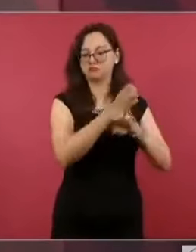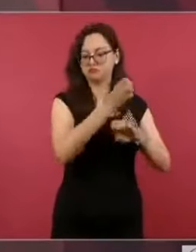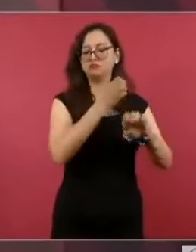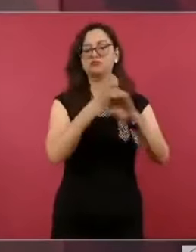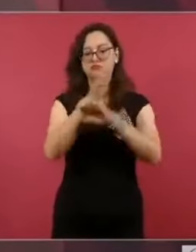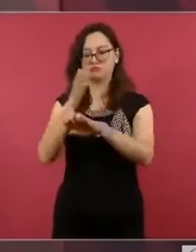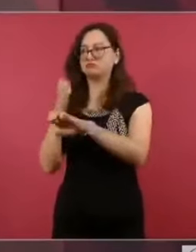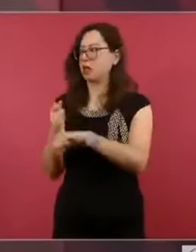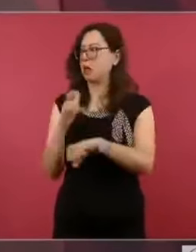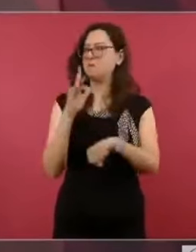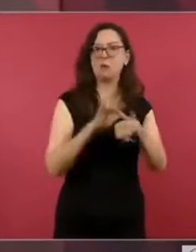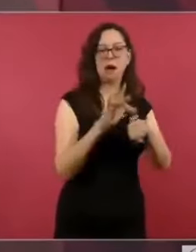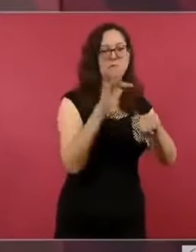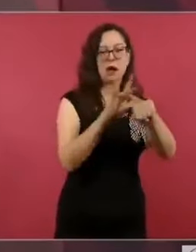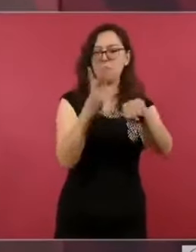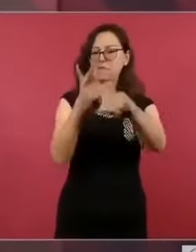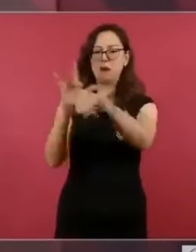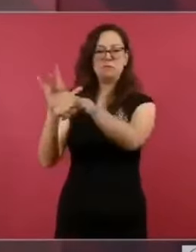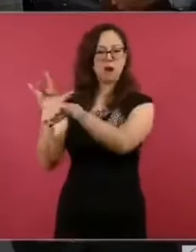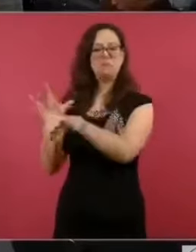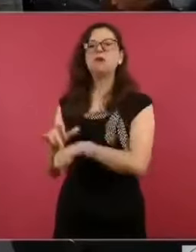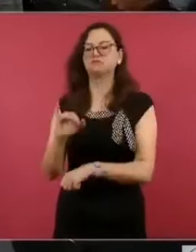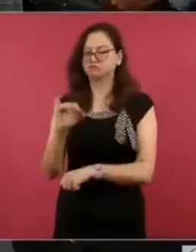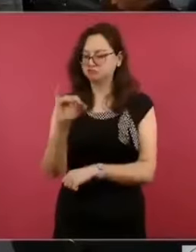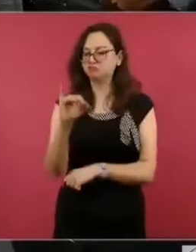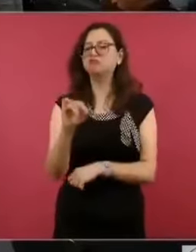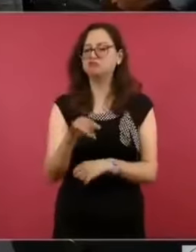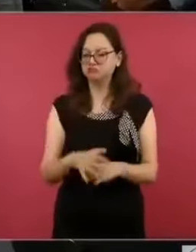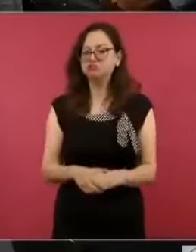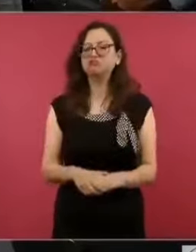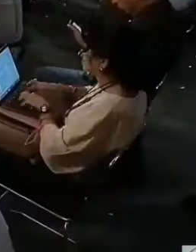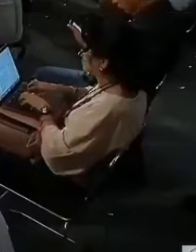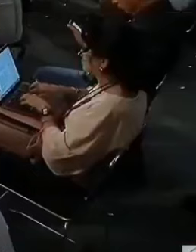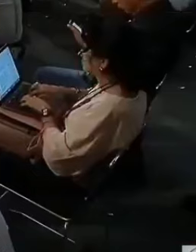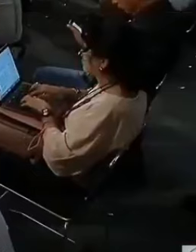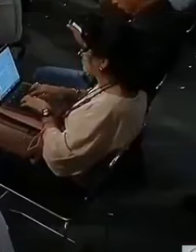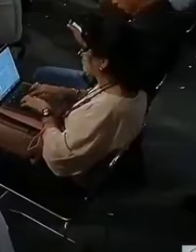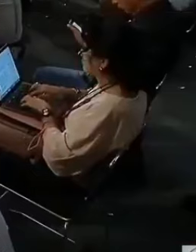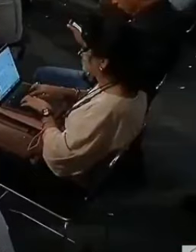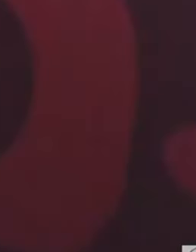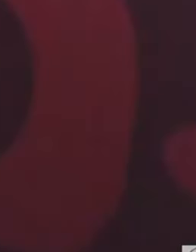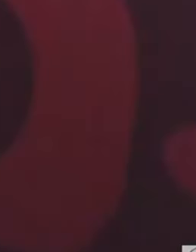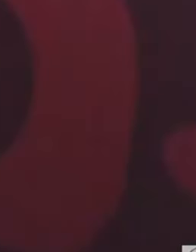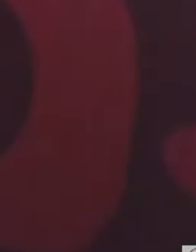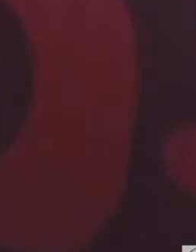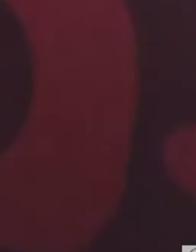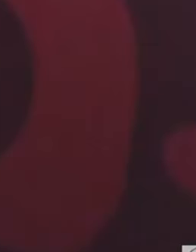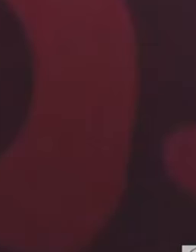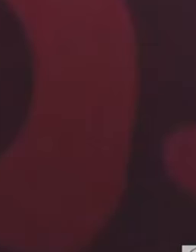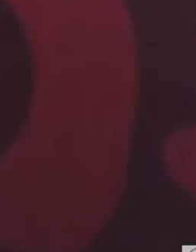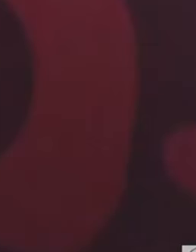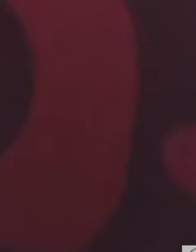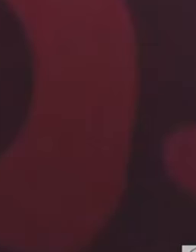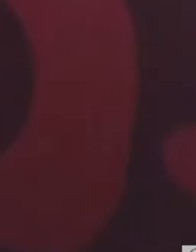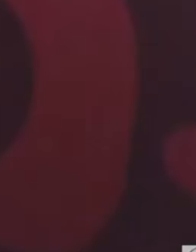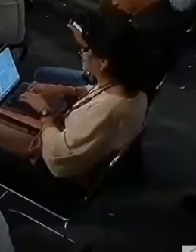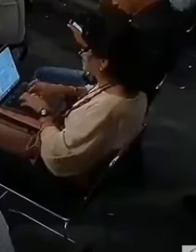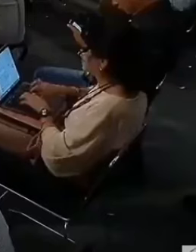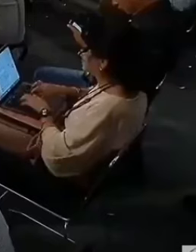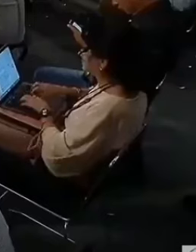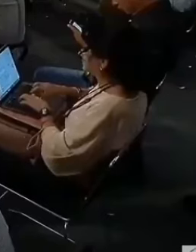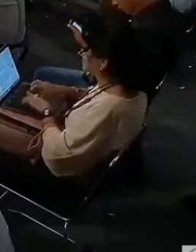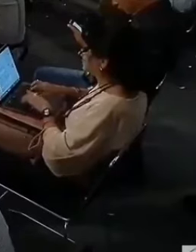Obrador ha anunciado que realizará una gira de despedida y agradecimiento por todo el país después de las elecciones de